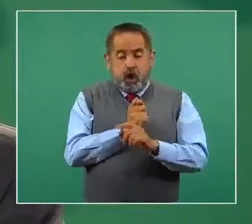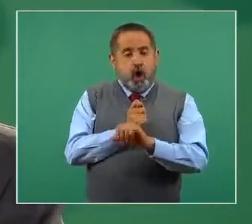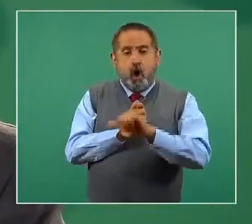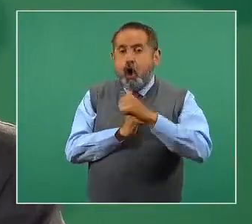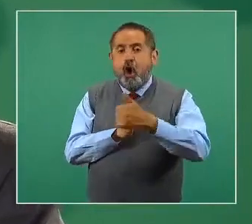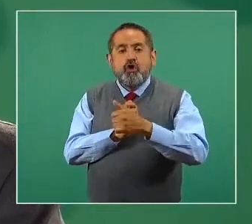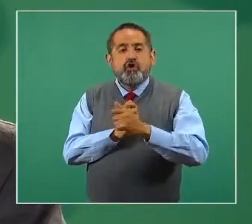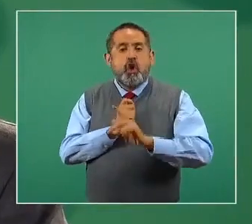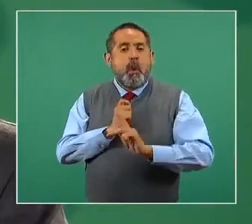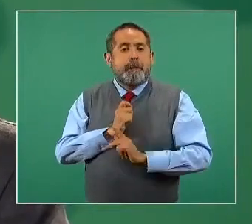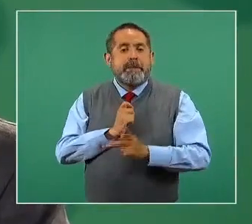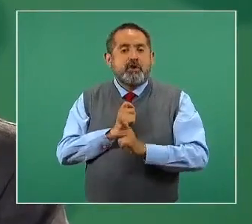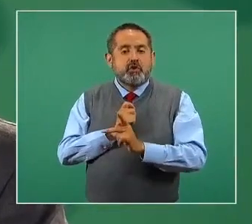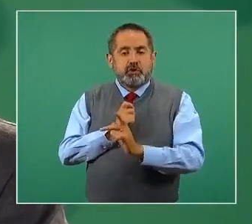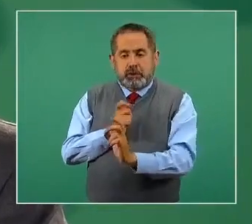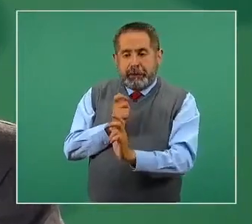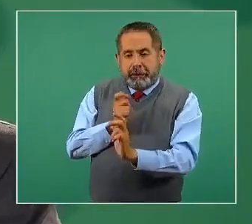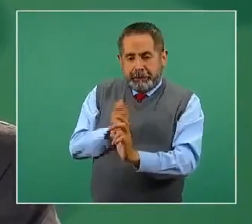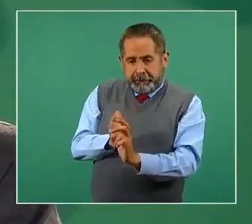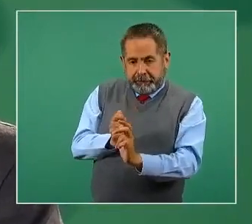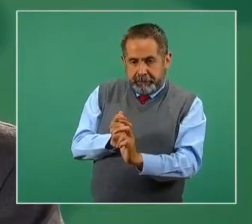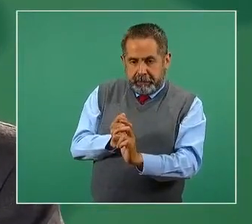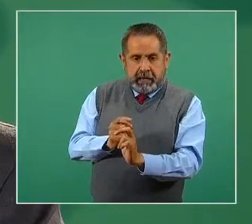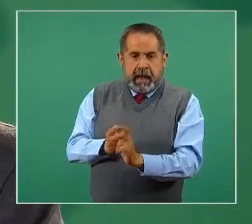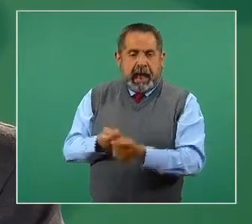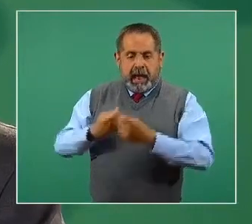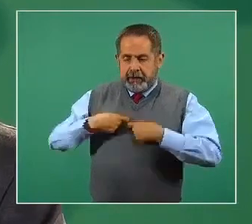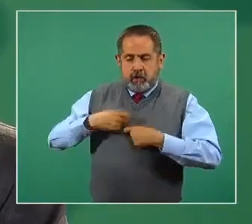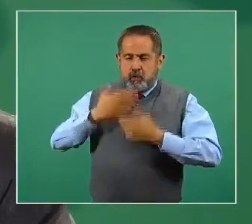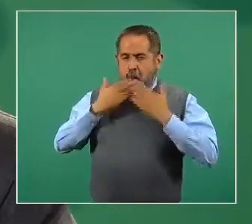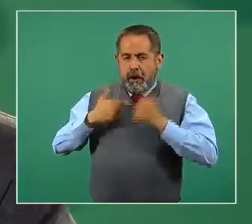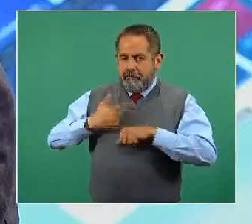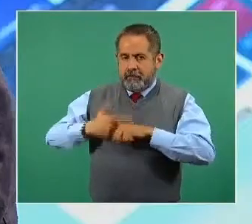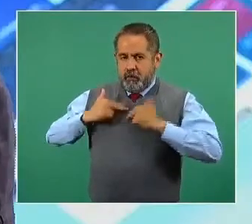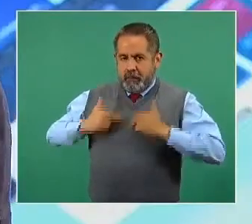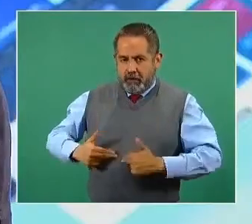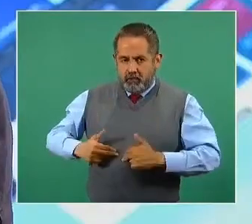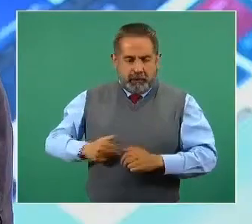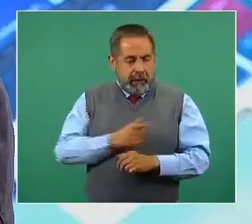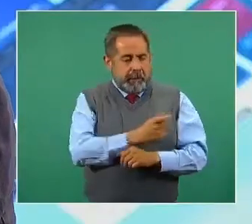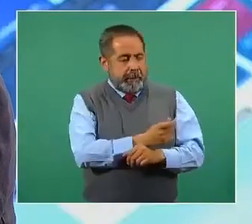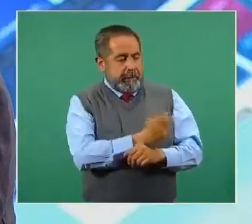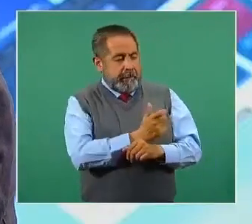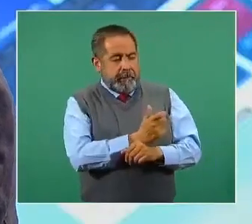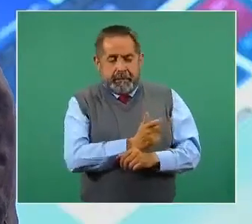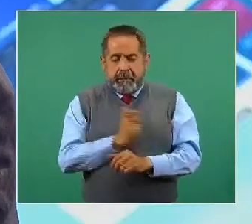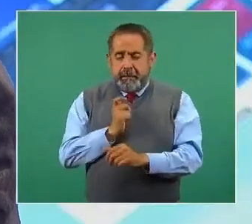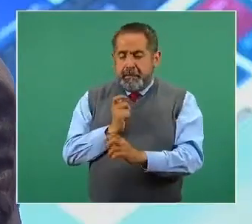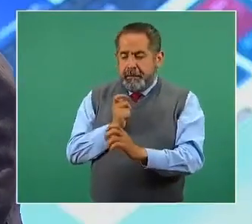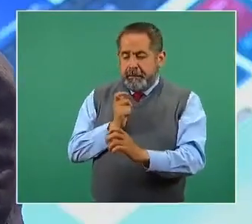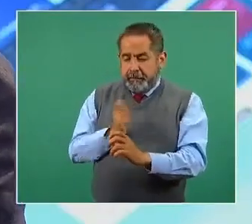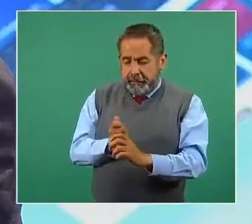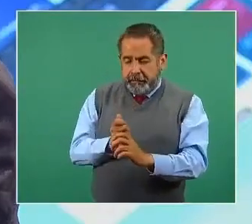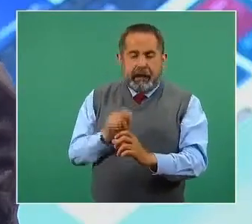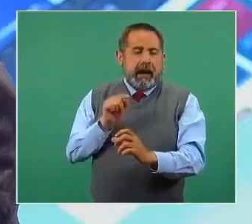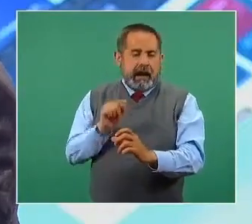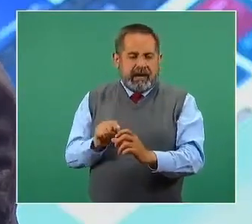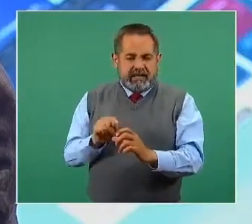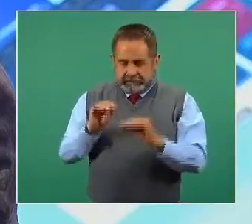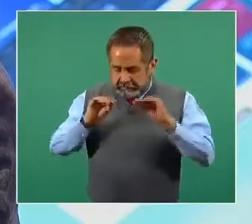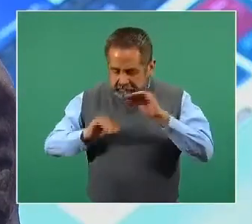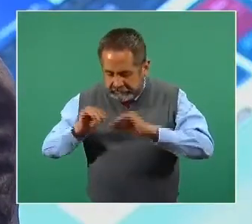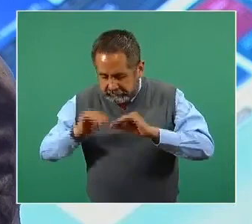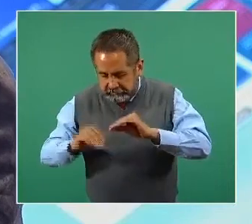diferente que no puede causar infecciones en los humanos. Es un virus que habitualmente causa infección en los humanos, pero que ha sido